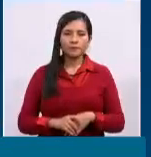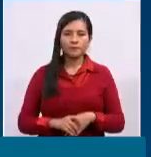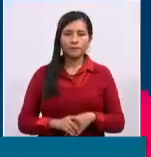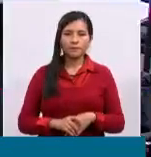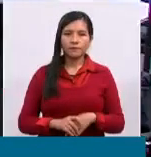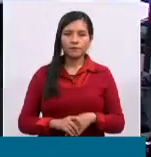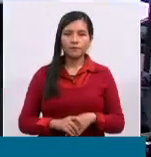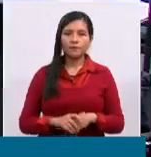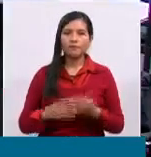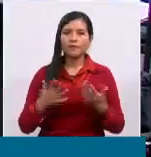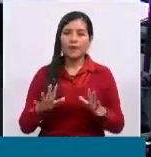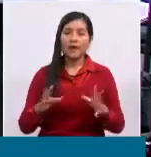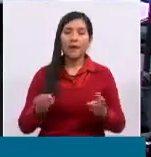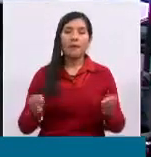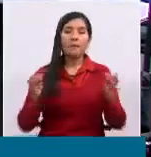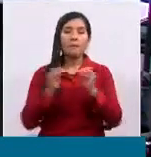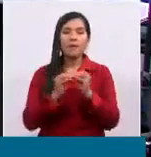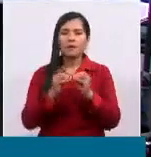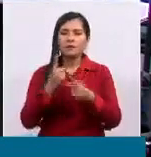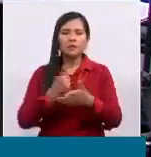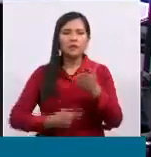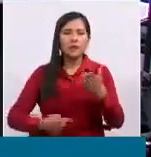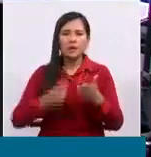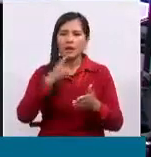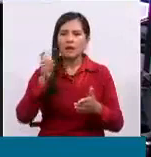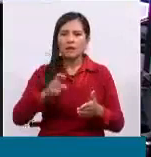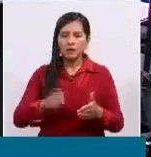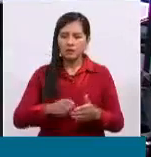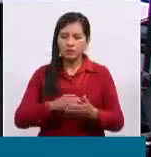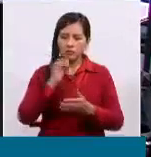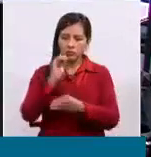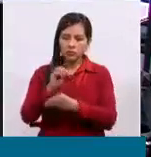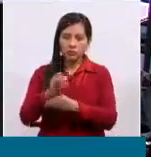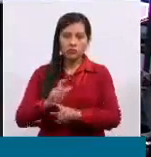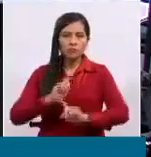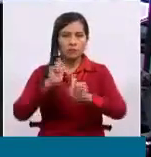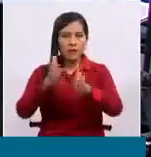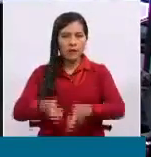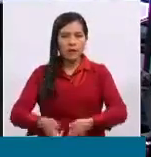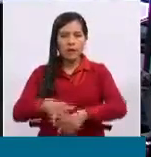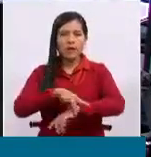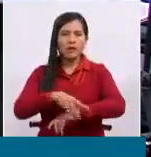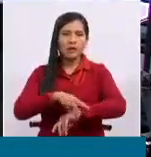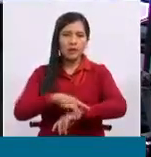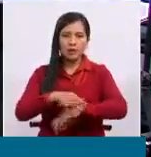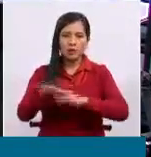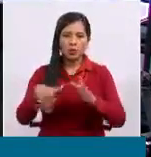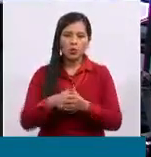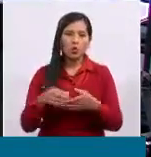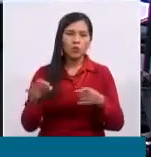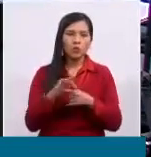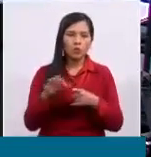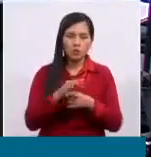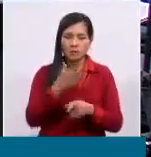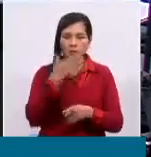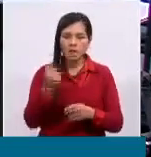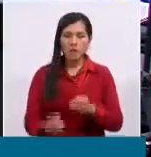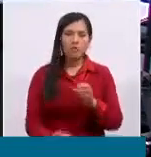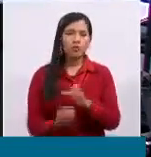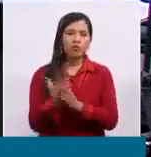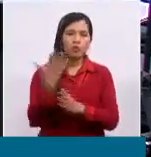Más que nos va a ser necesario para alimentar, para darle la función a la tierra,